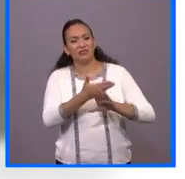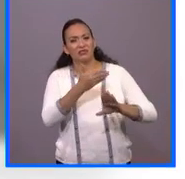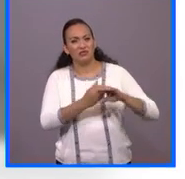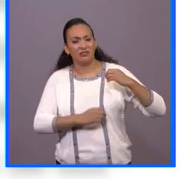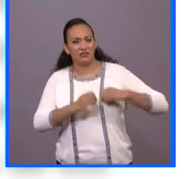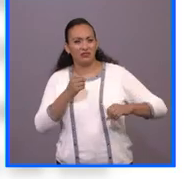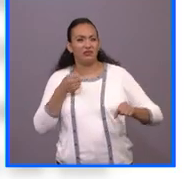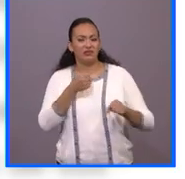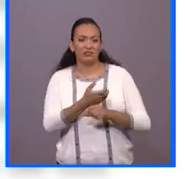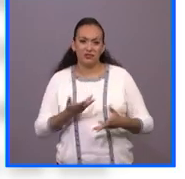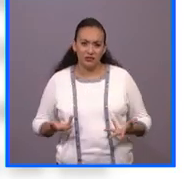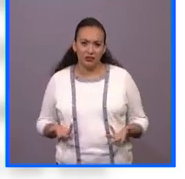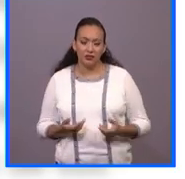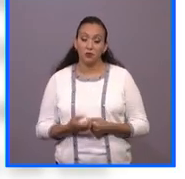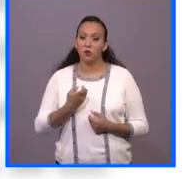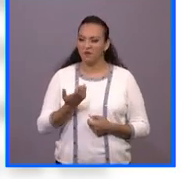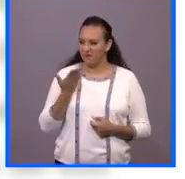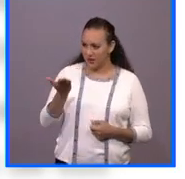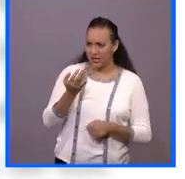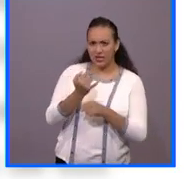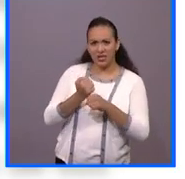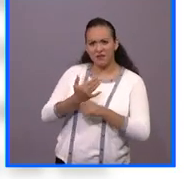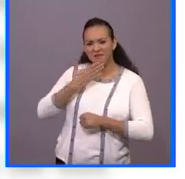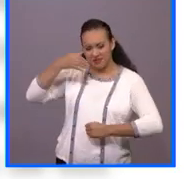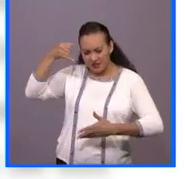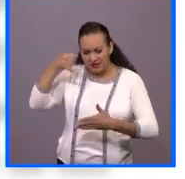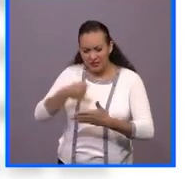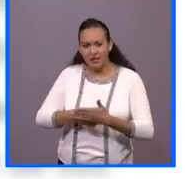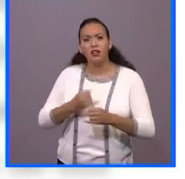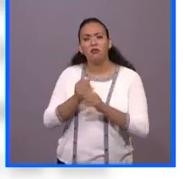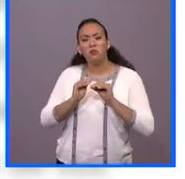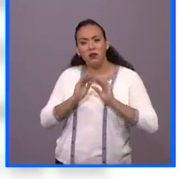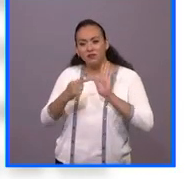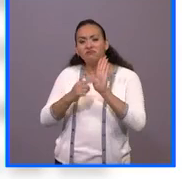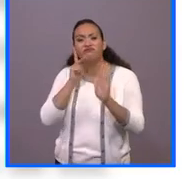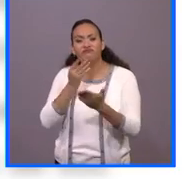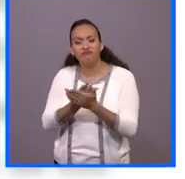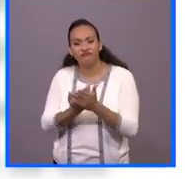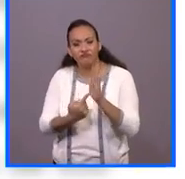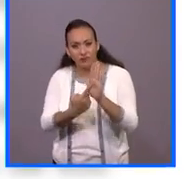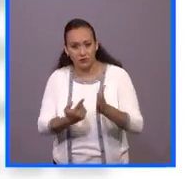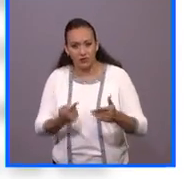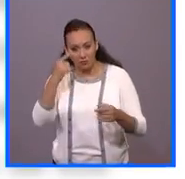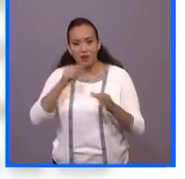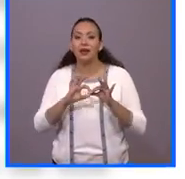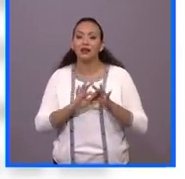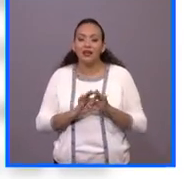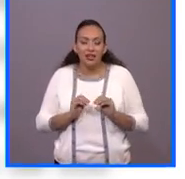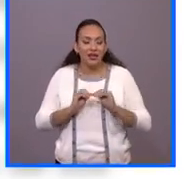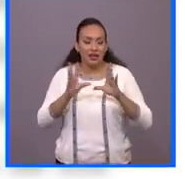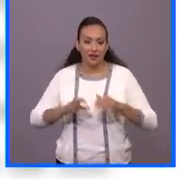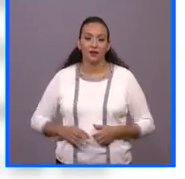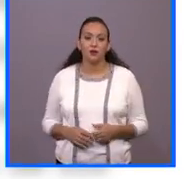Judicial de la Federación, por lo que exigieron una investigación exhaustiva y transparente que lleve a su esclarecimiento.